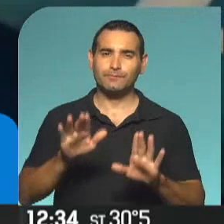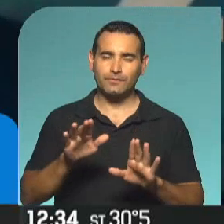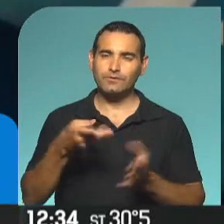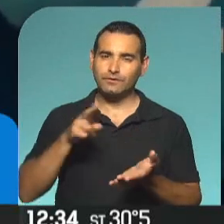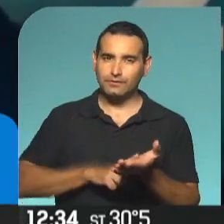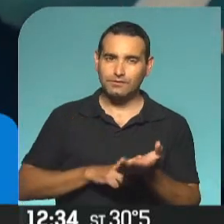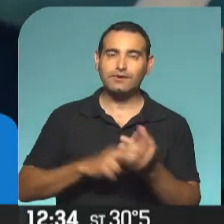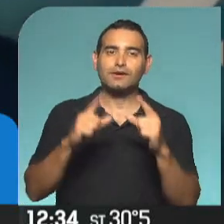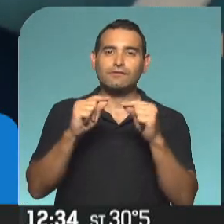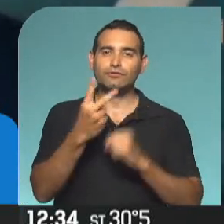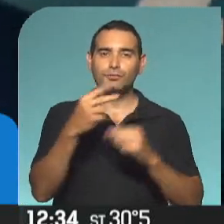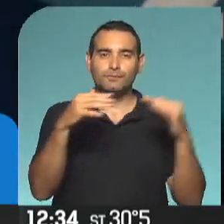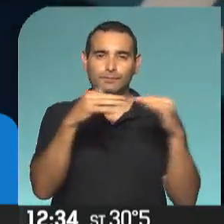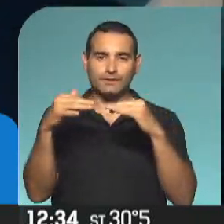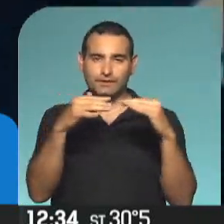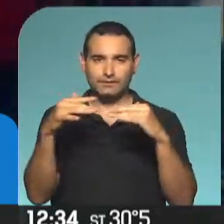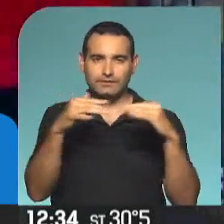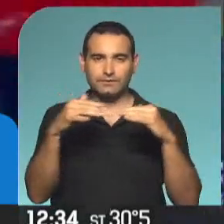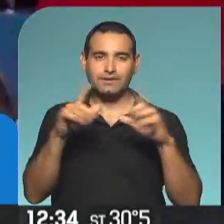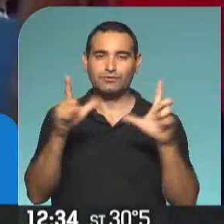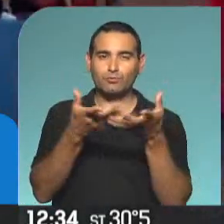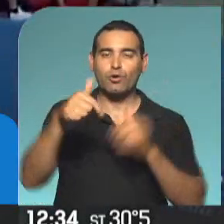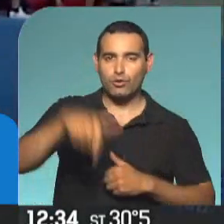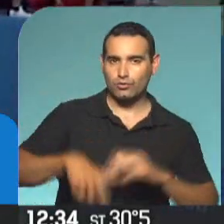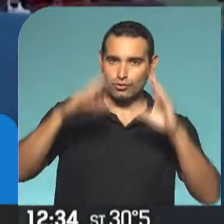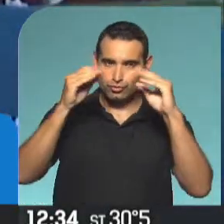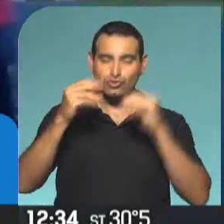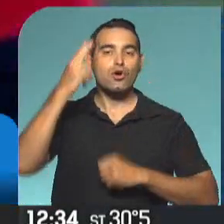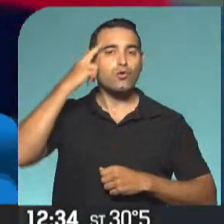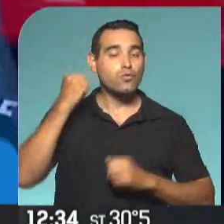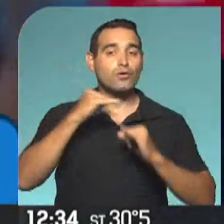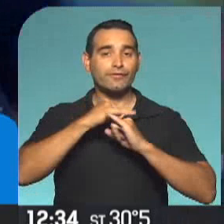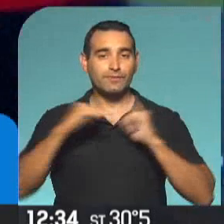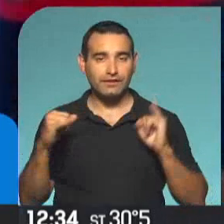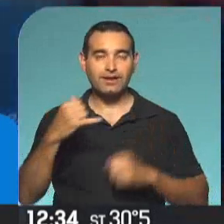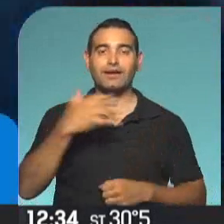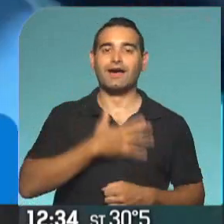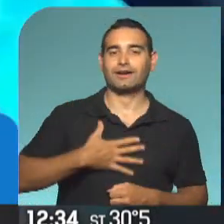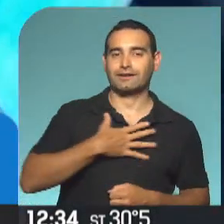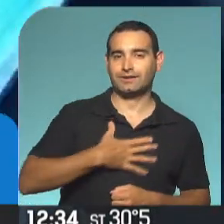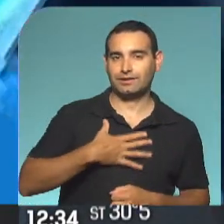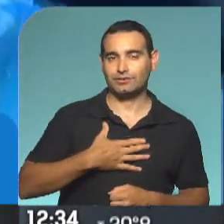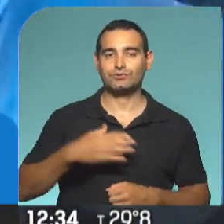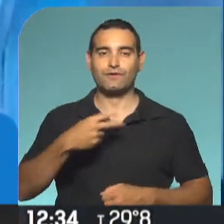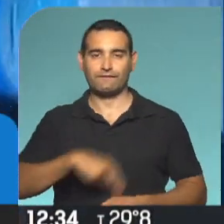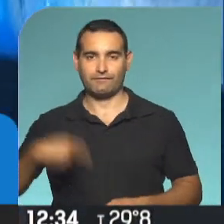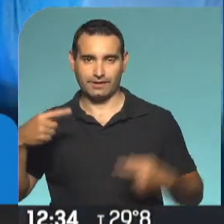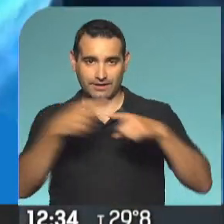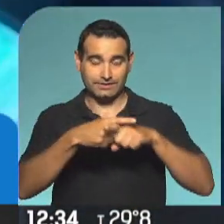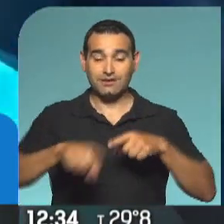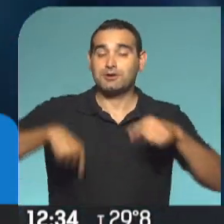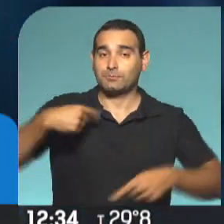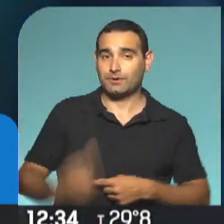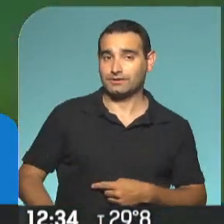la fecha, los dos partidos que van a dar en la televisión pública esta noche? 21:30, sí. Argentinos Juniors Vélez. Sí.